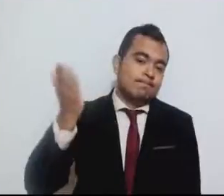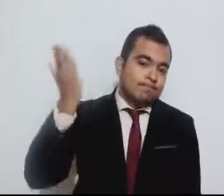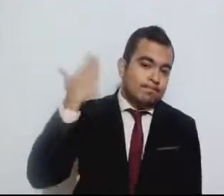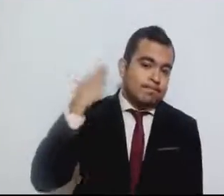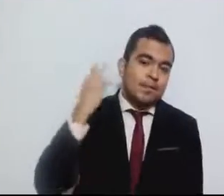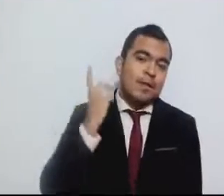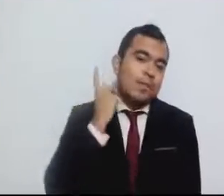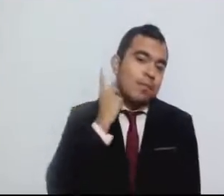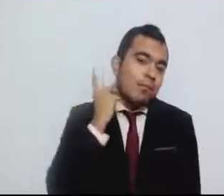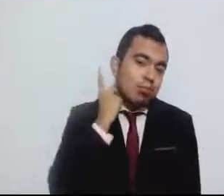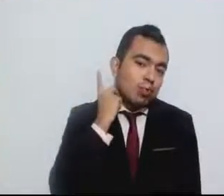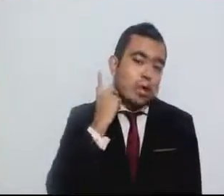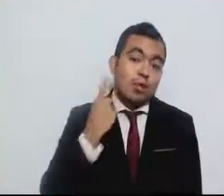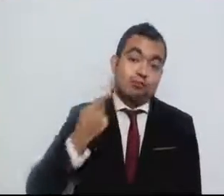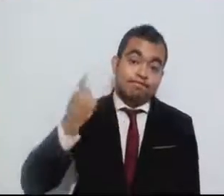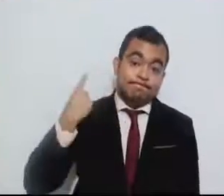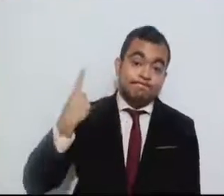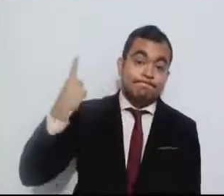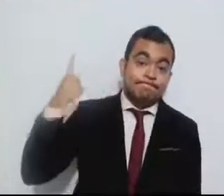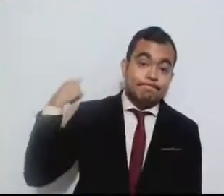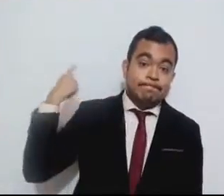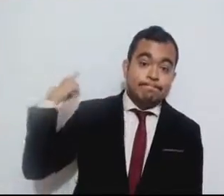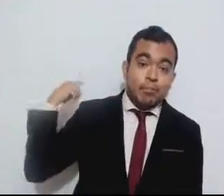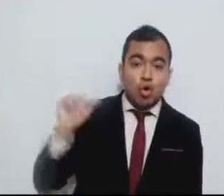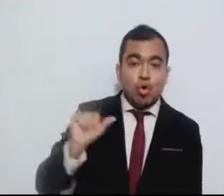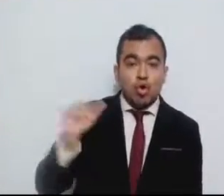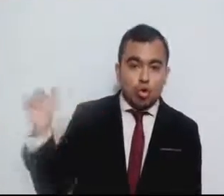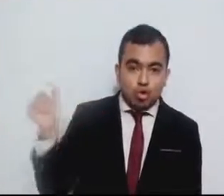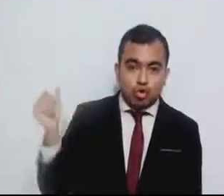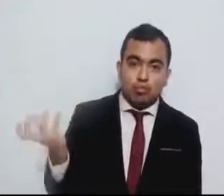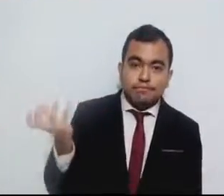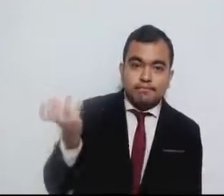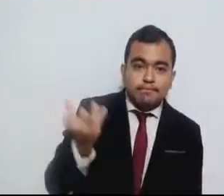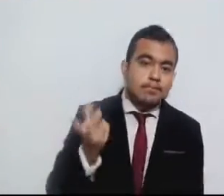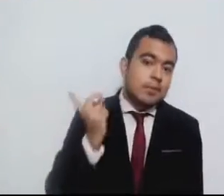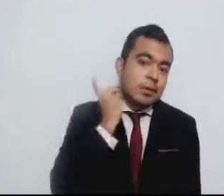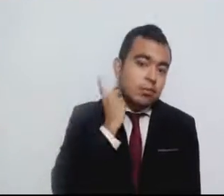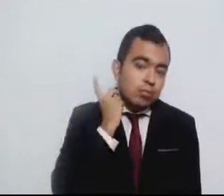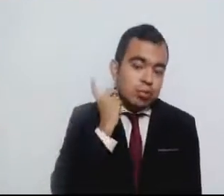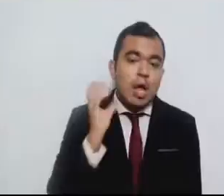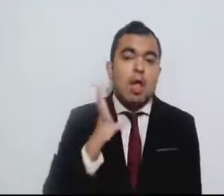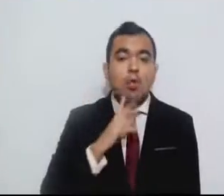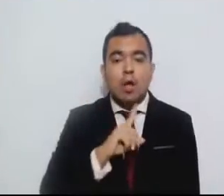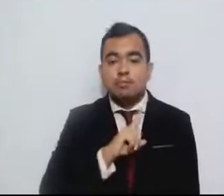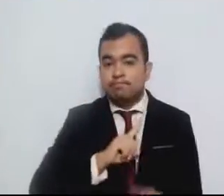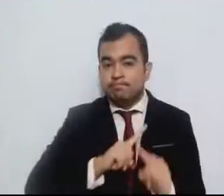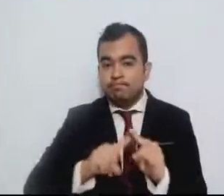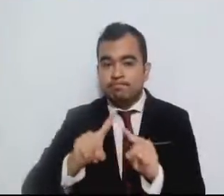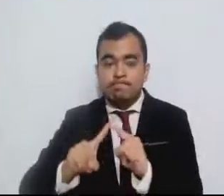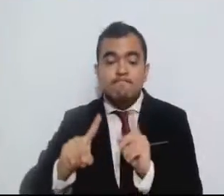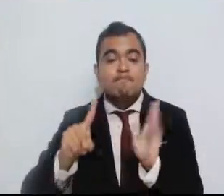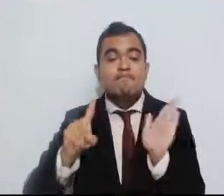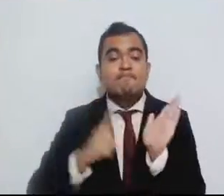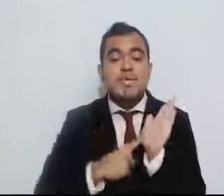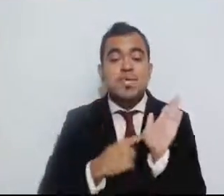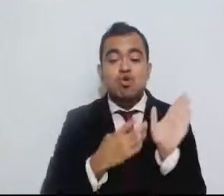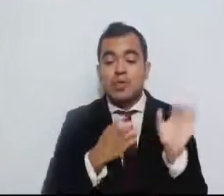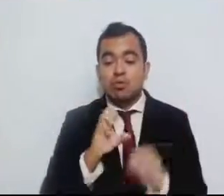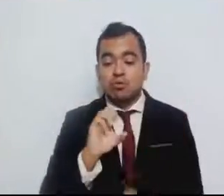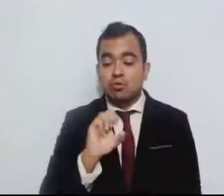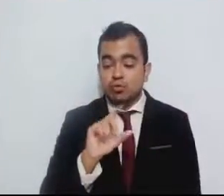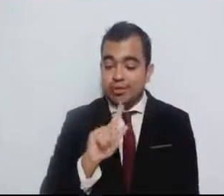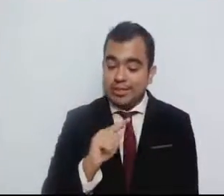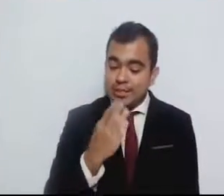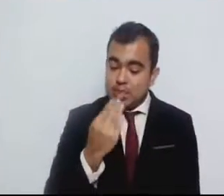legislaturas, con distintas mujeres desde 1979, cuando la coalición